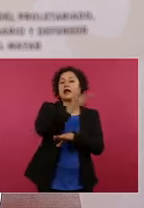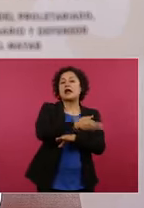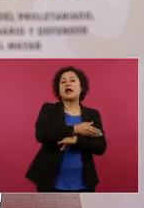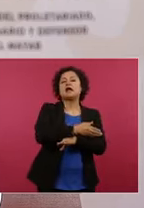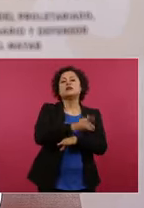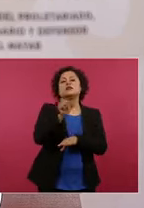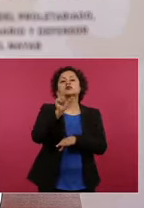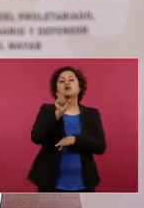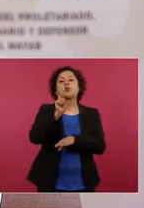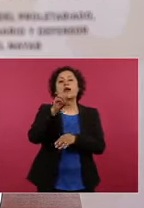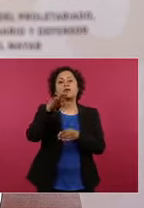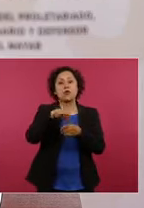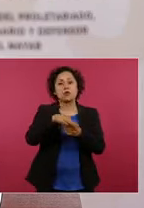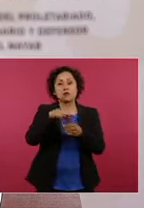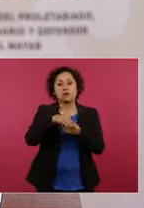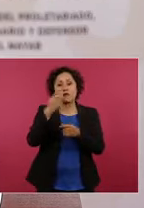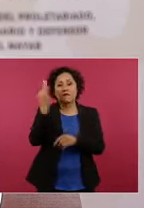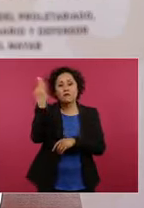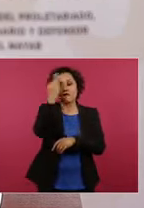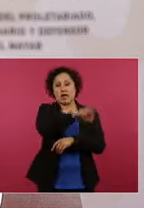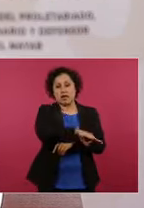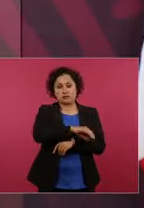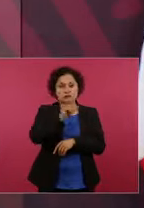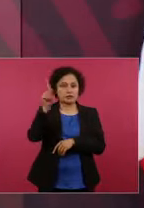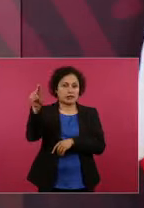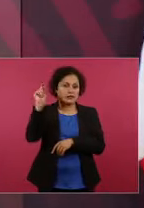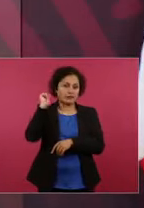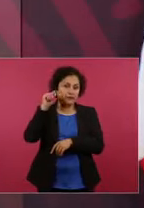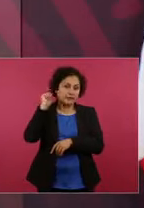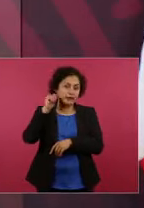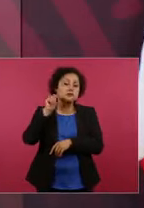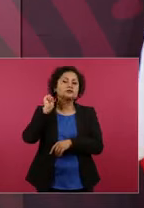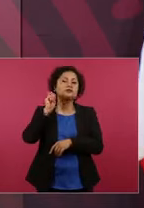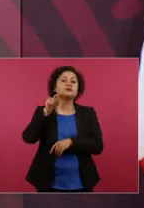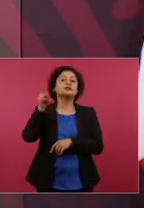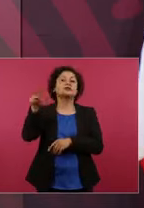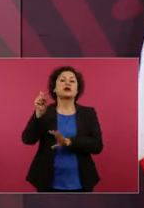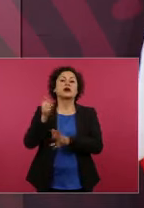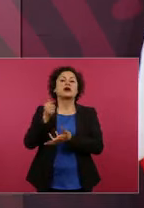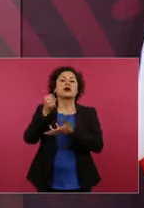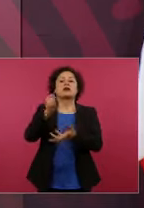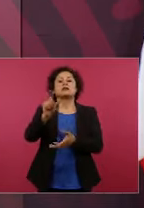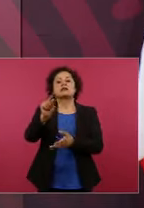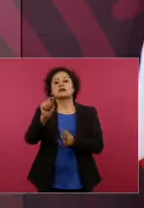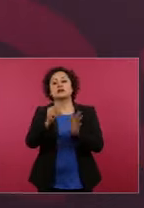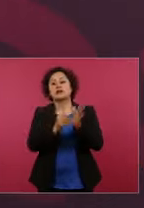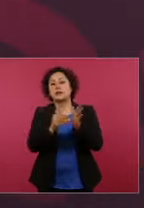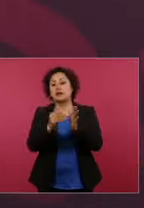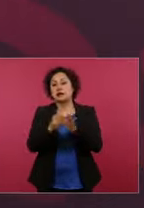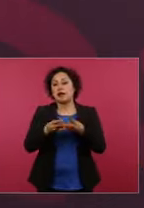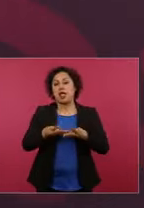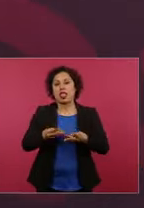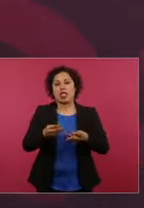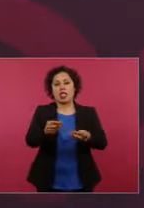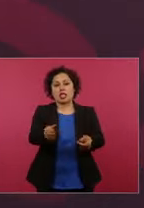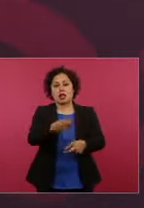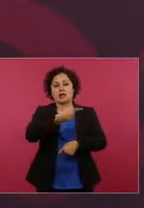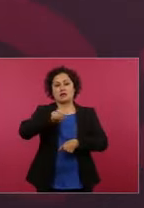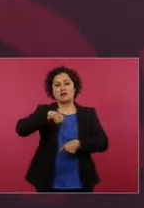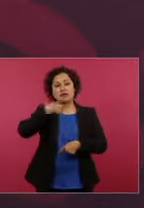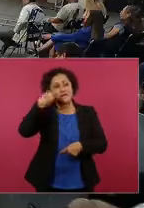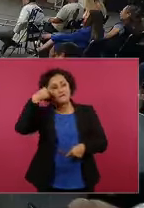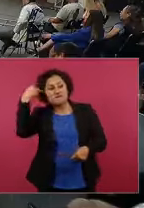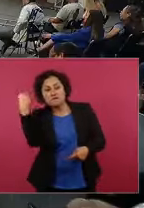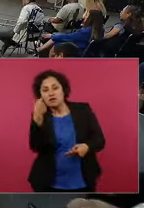fraudulenta en Tabasco, que se gastaron 70 millones de dólares y que demostráramos todo el gasto de